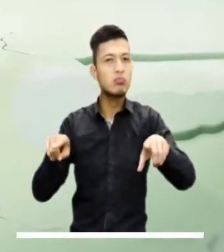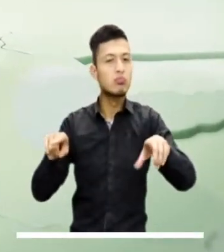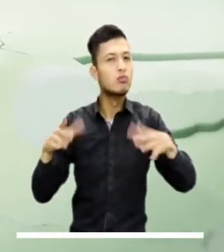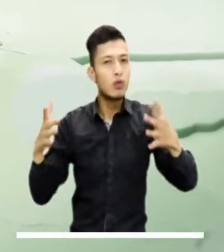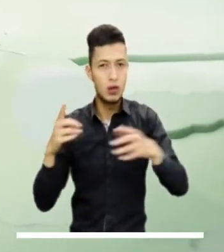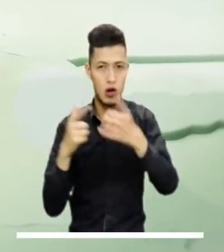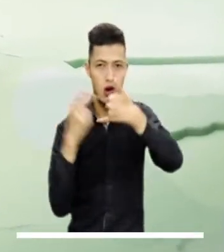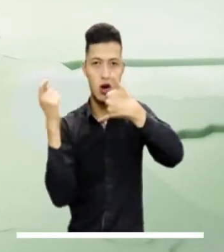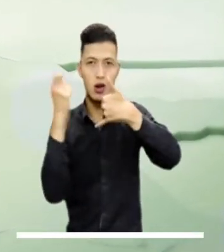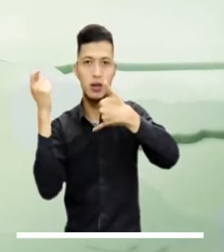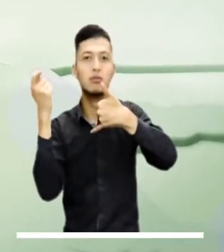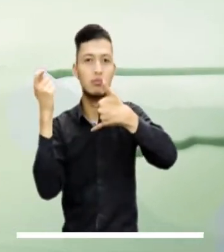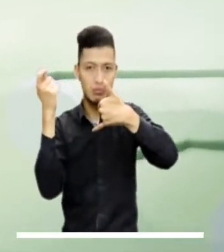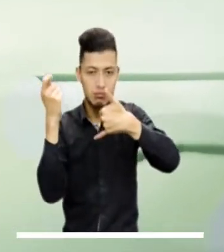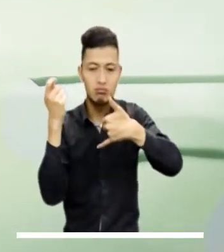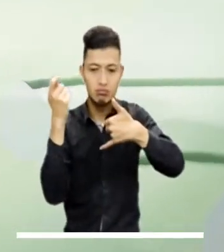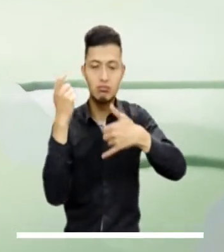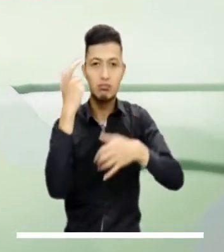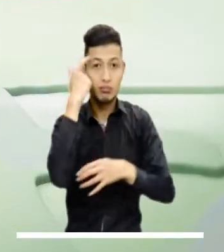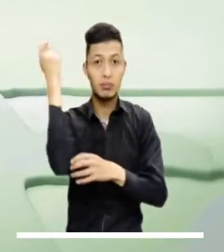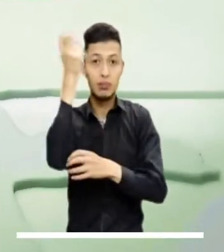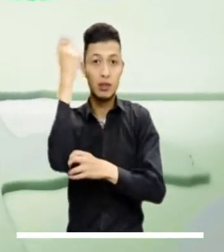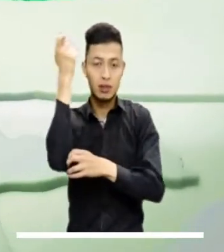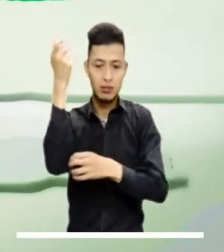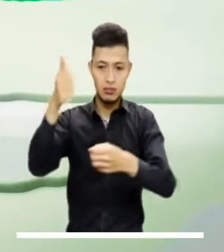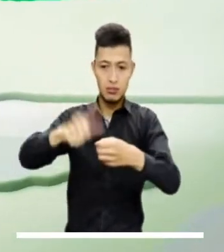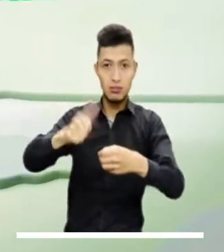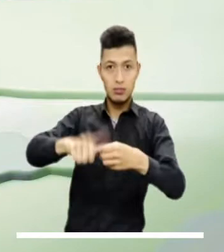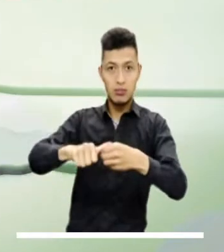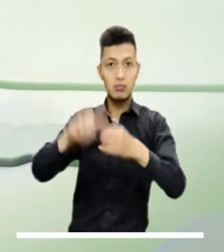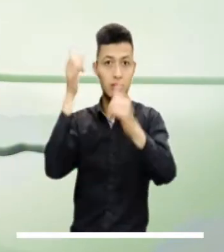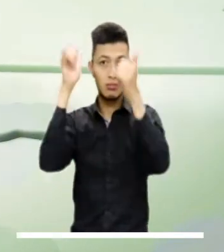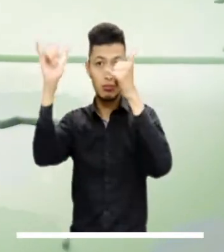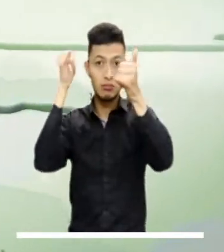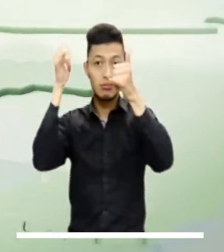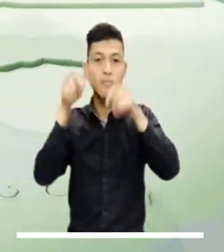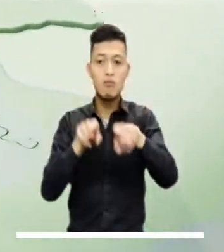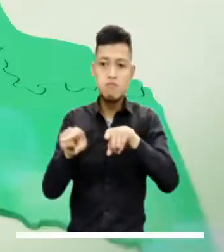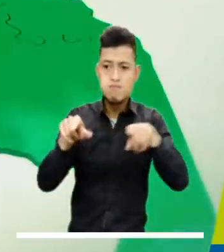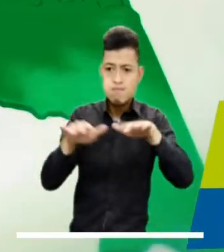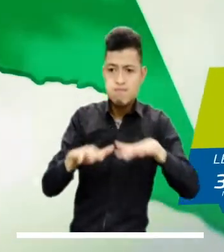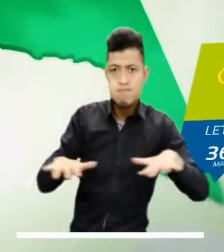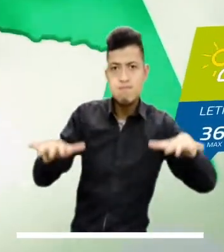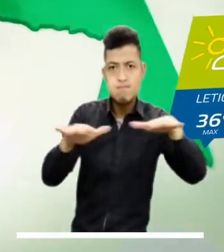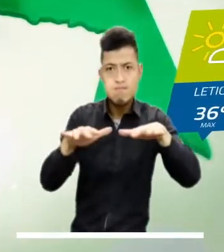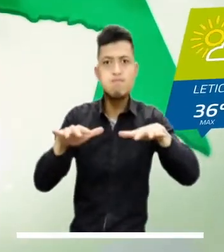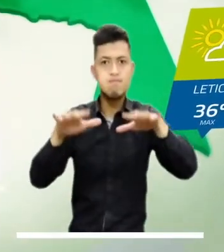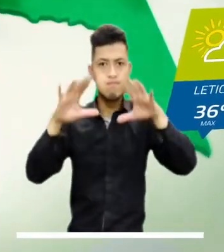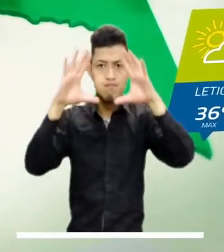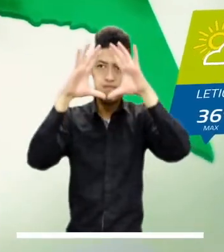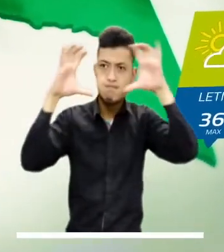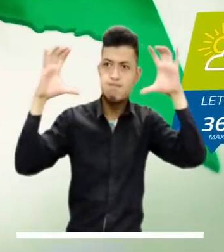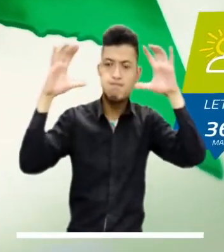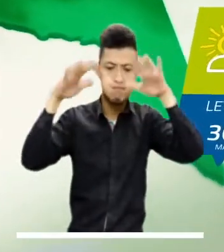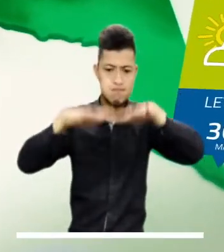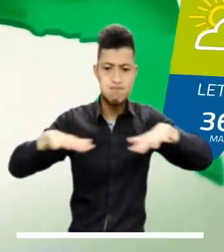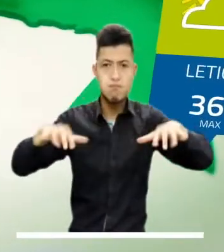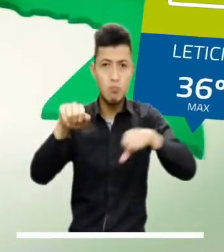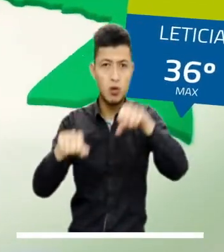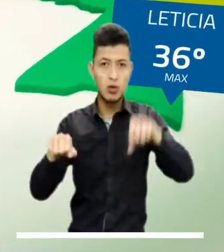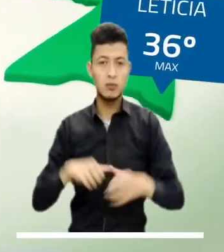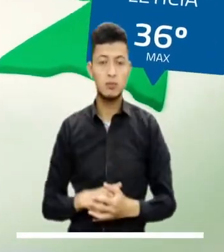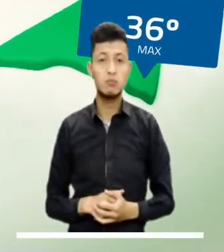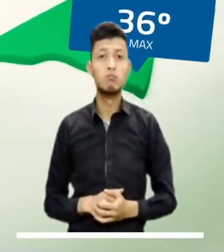Meta, Casanare y Arauca. En el resto de la región pueden surgir lluvias ocasionales y ligeras. Las lluvias y el cielo parcialmente